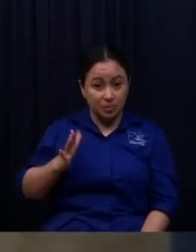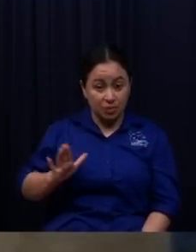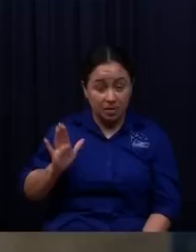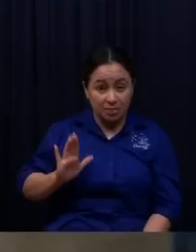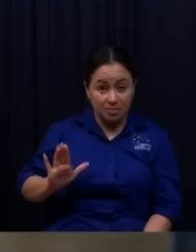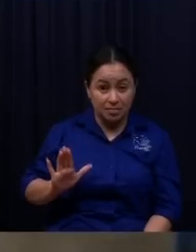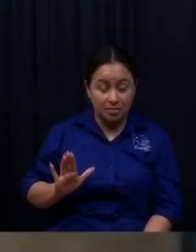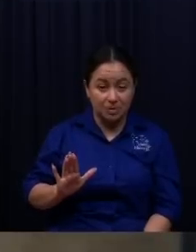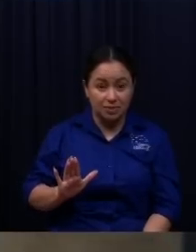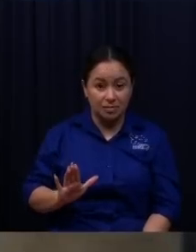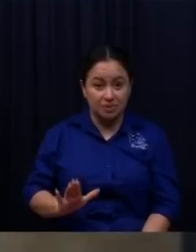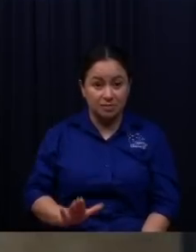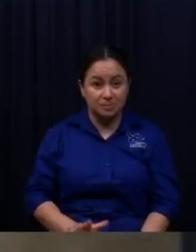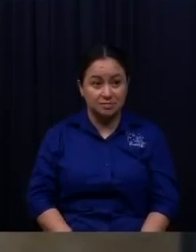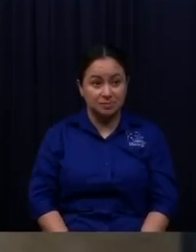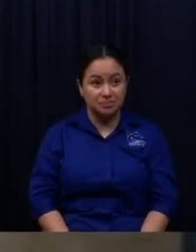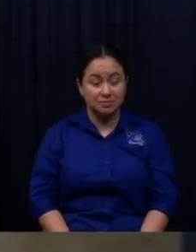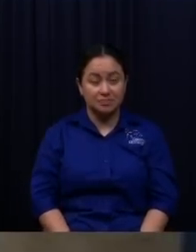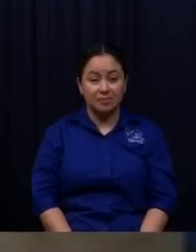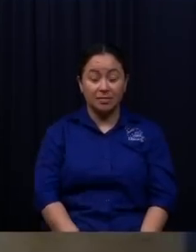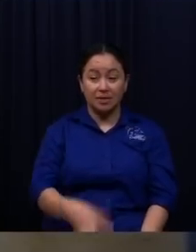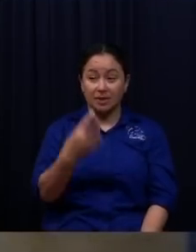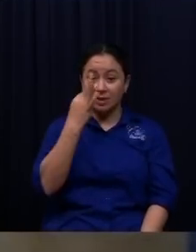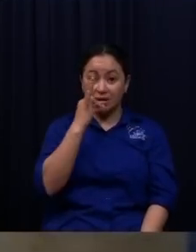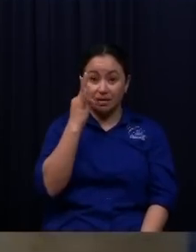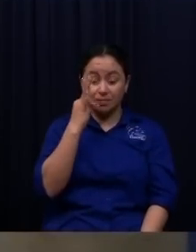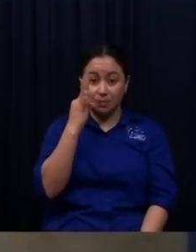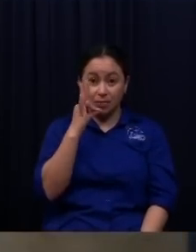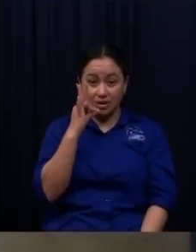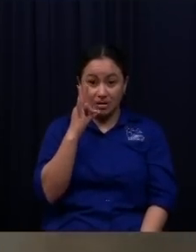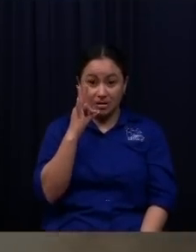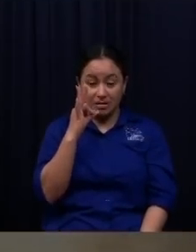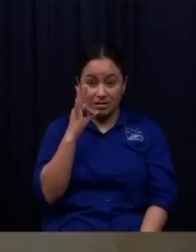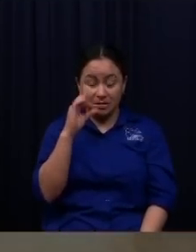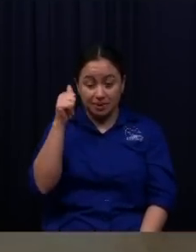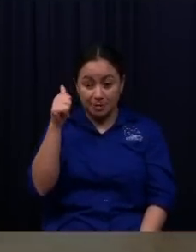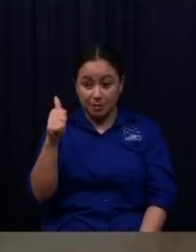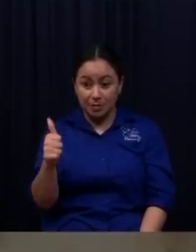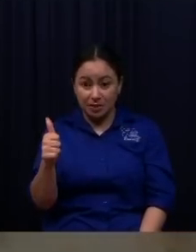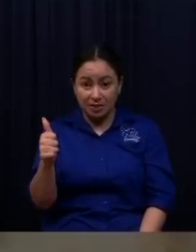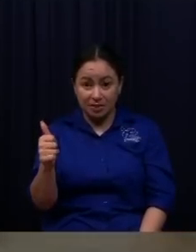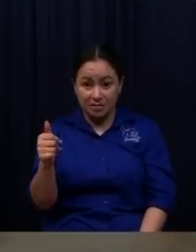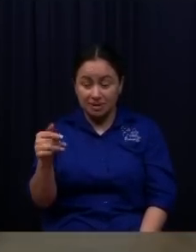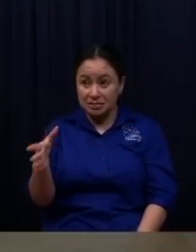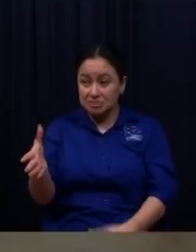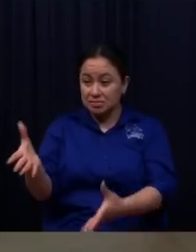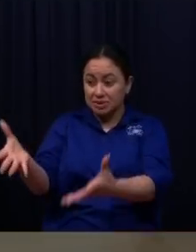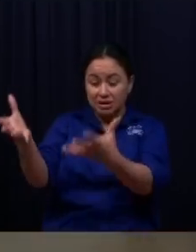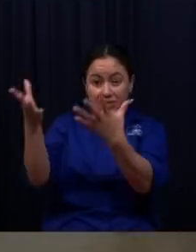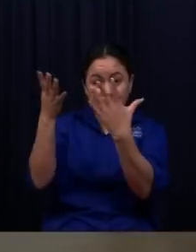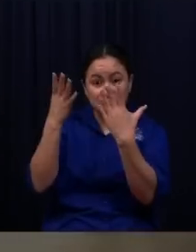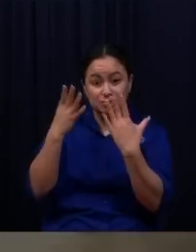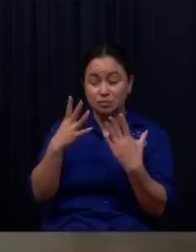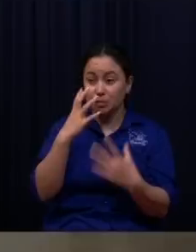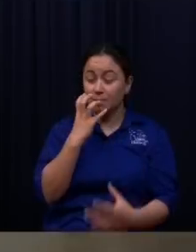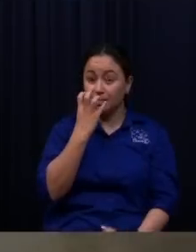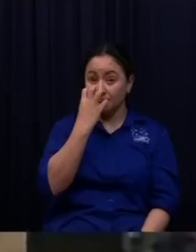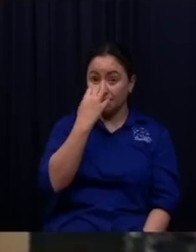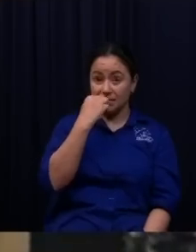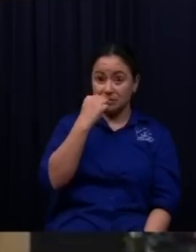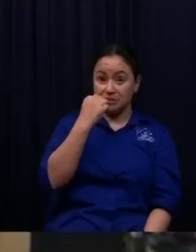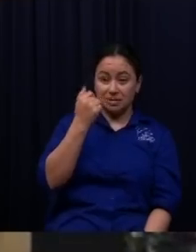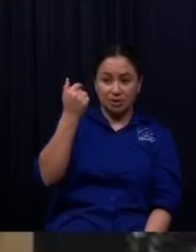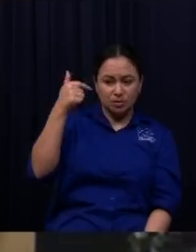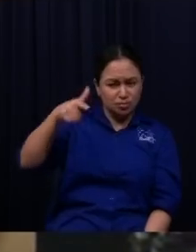lejos. Ese es el alimento que Dios te da, pero lo hacemos con algo terrenal, que con nuestra fe